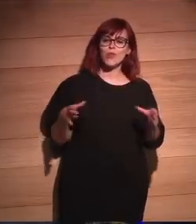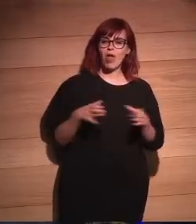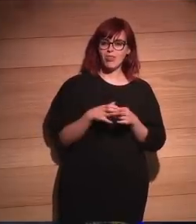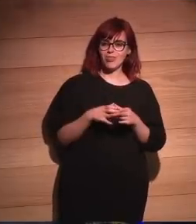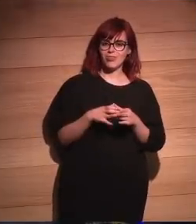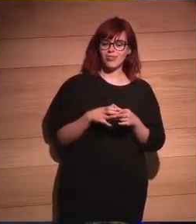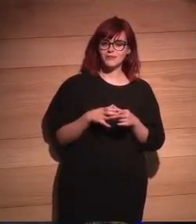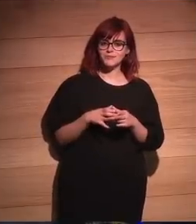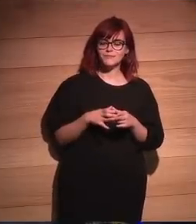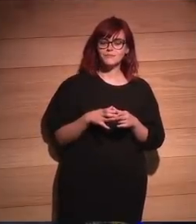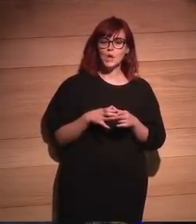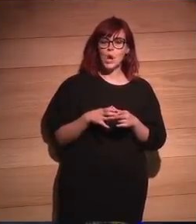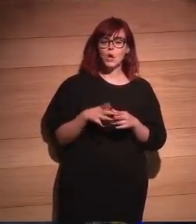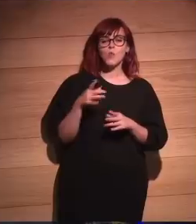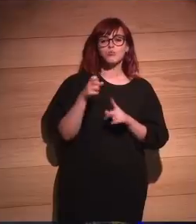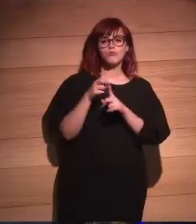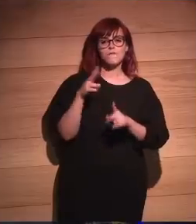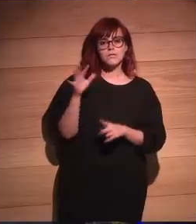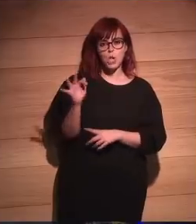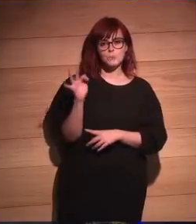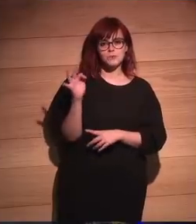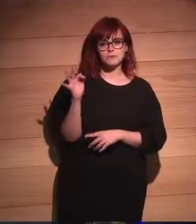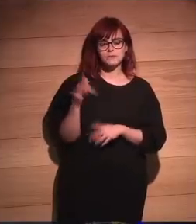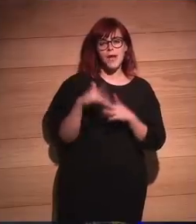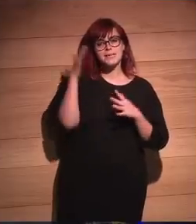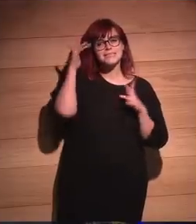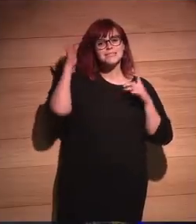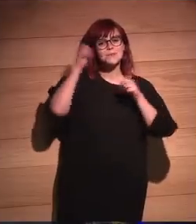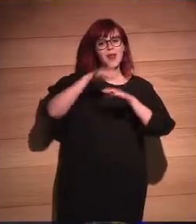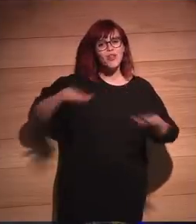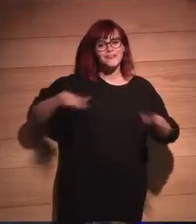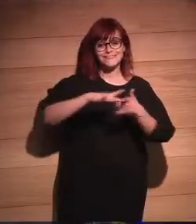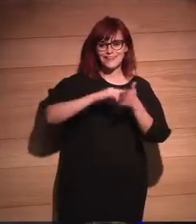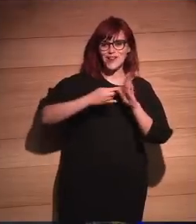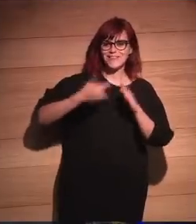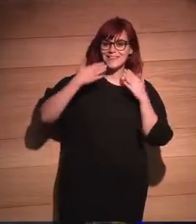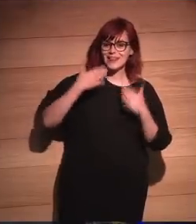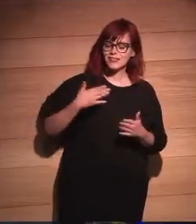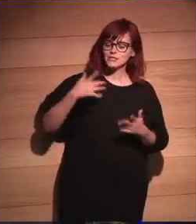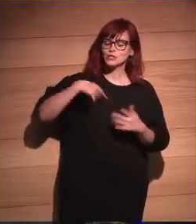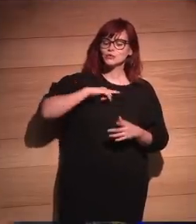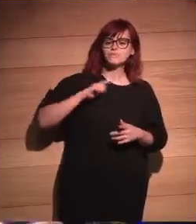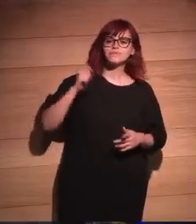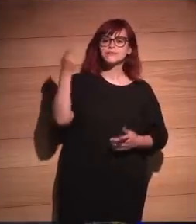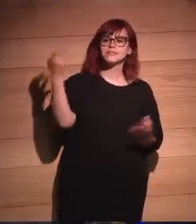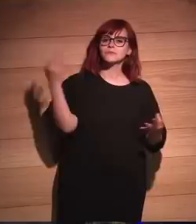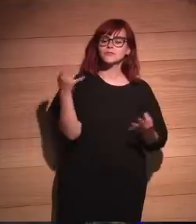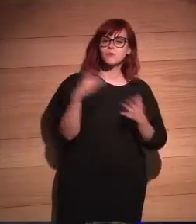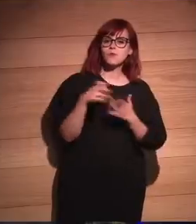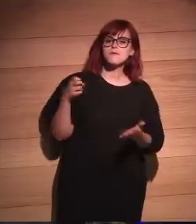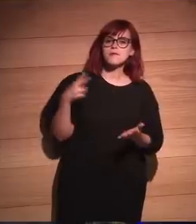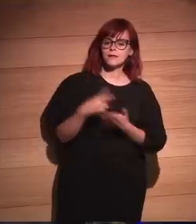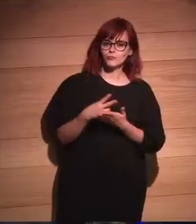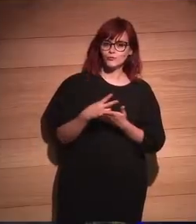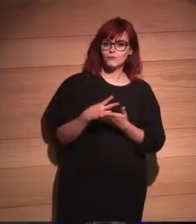más optimista y más inspiradora de la tecnología, probablemente también consigamos abordar otro reto, que es